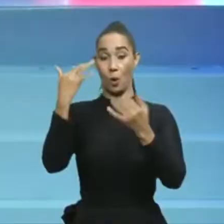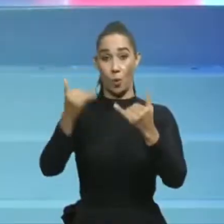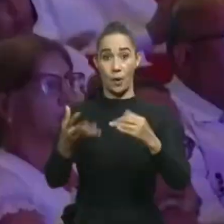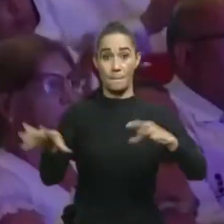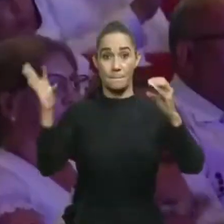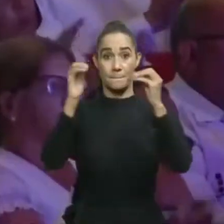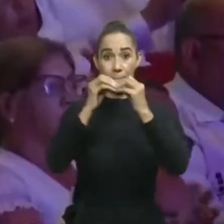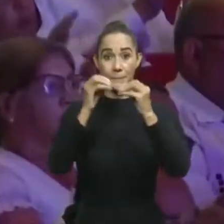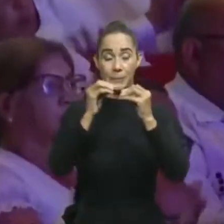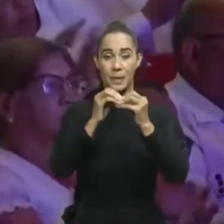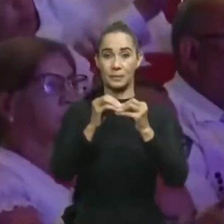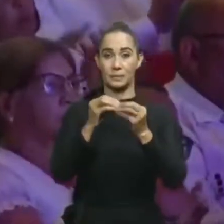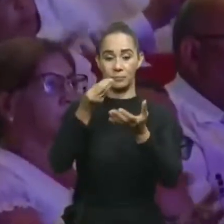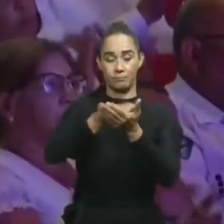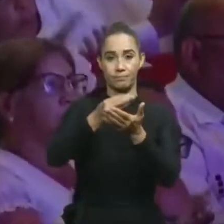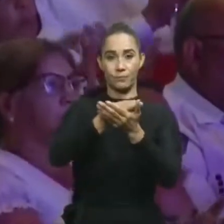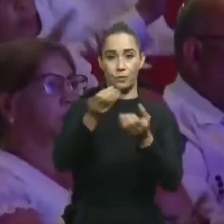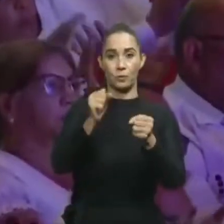eso